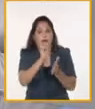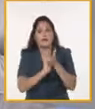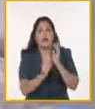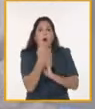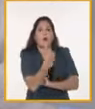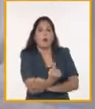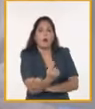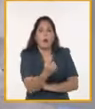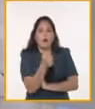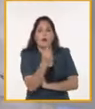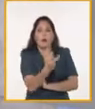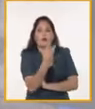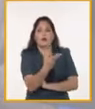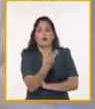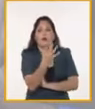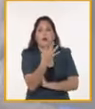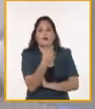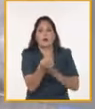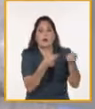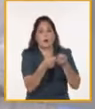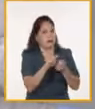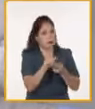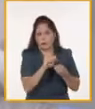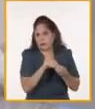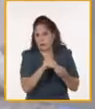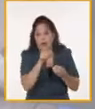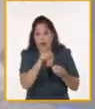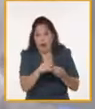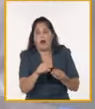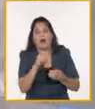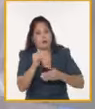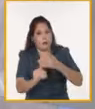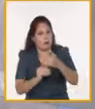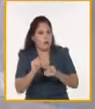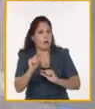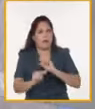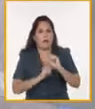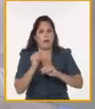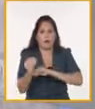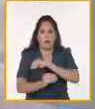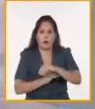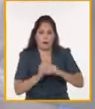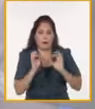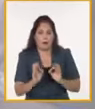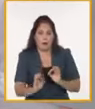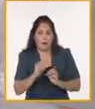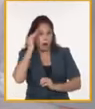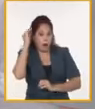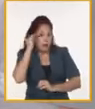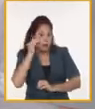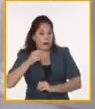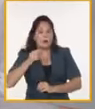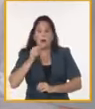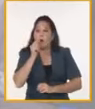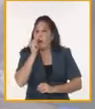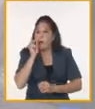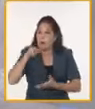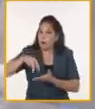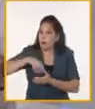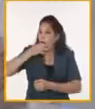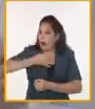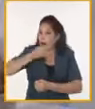iremos mejorándolo como parte del proceso legislativo pero ahora tenemos que que hacerlo Y con esos conocimientos ese planteamiento del del